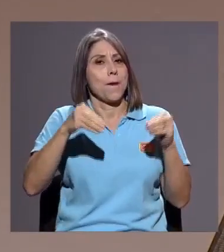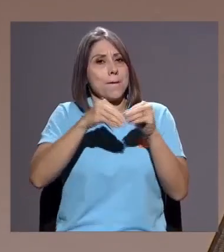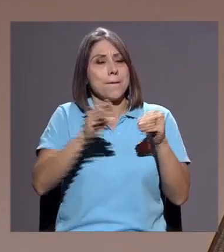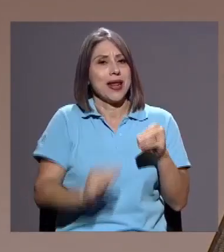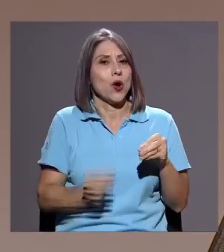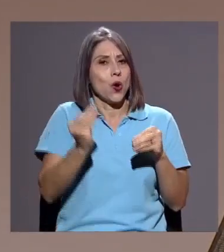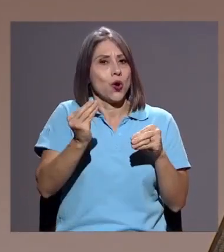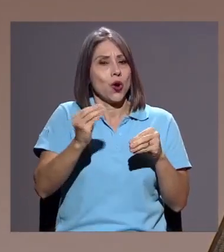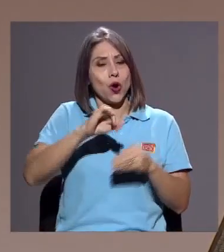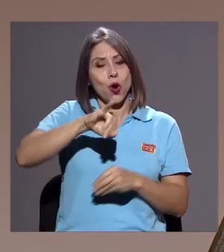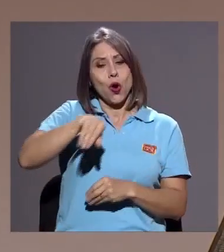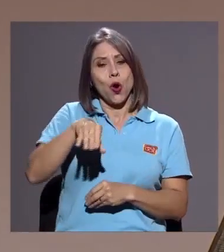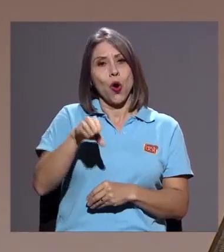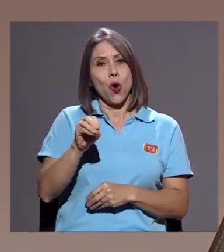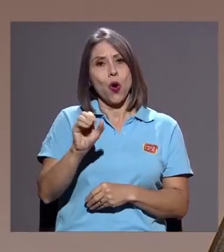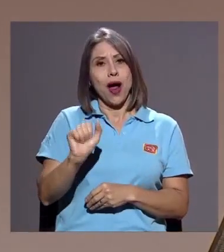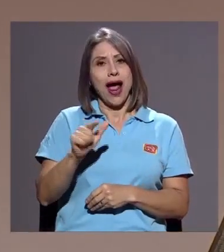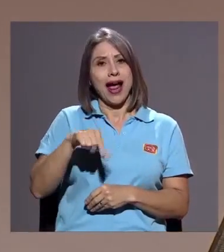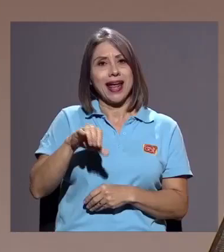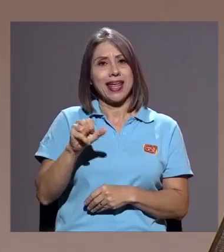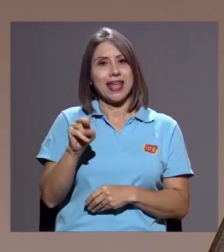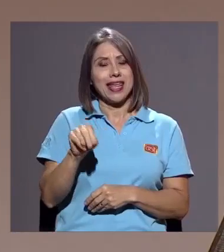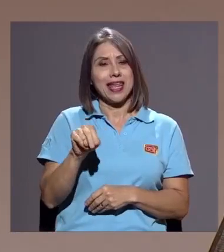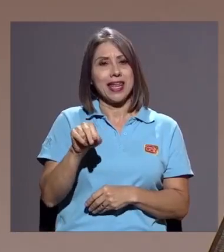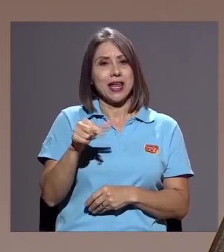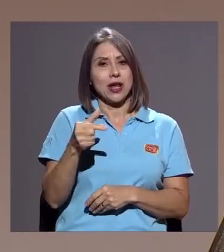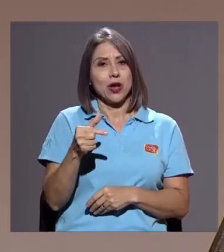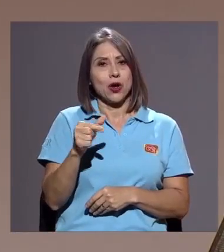ustedes que este país